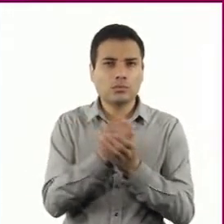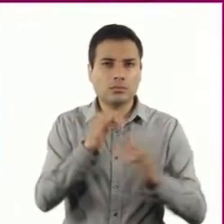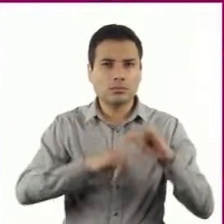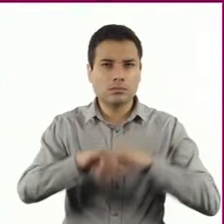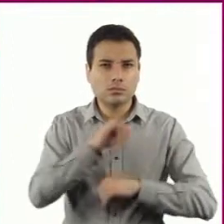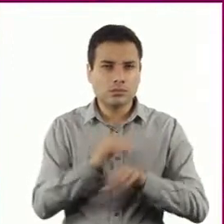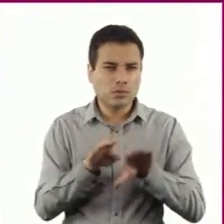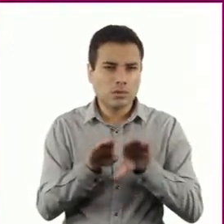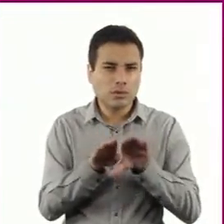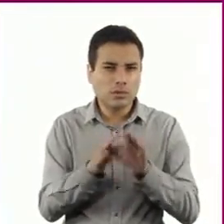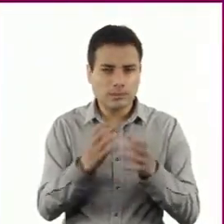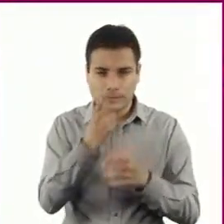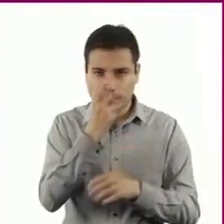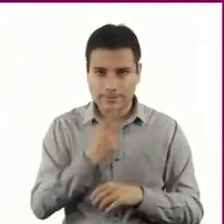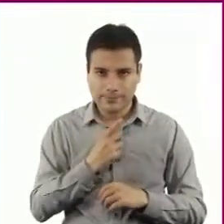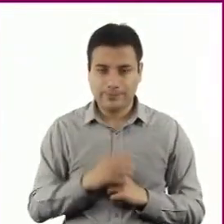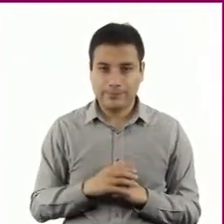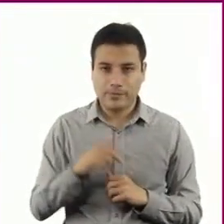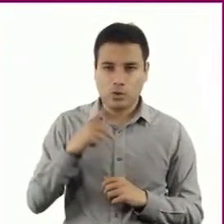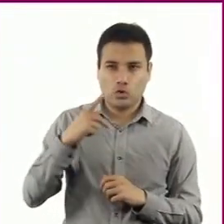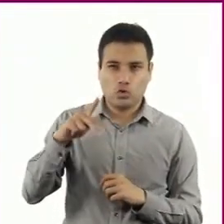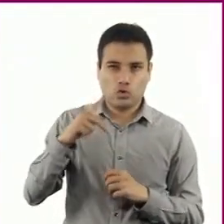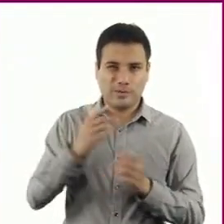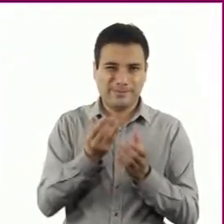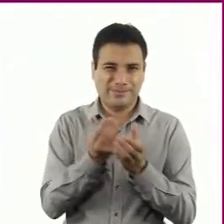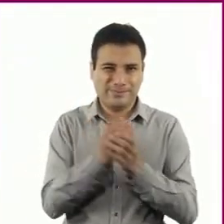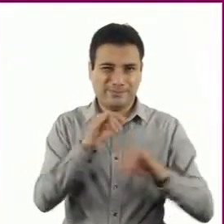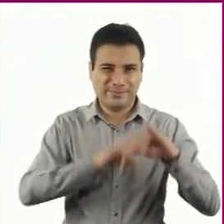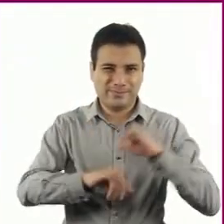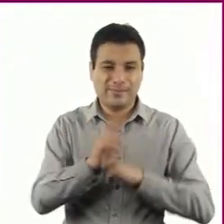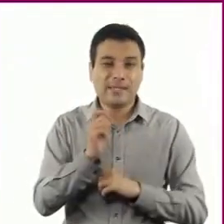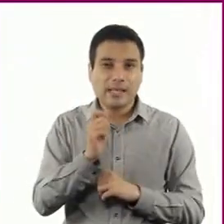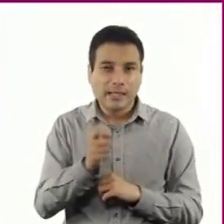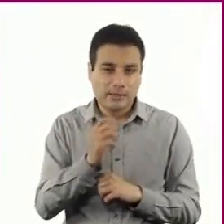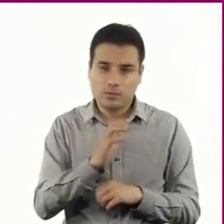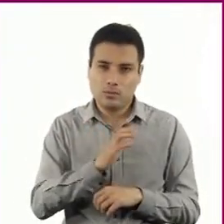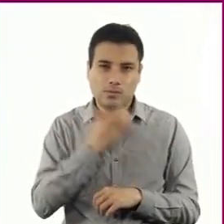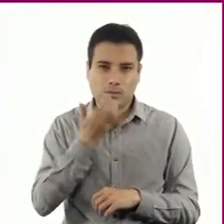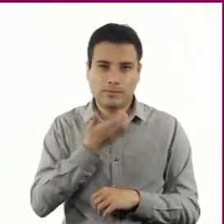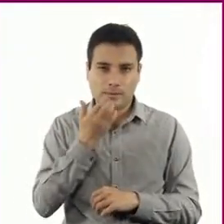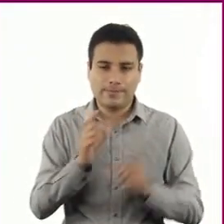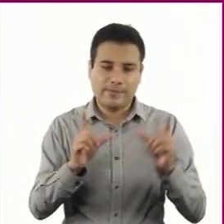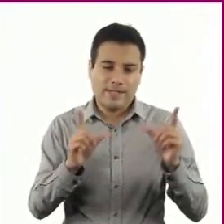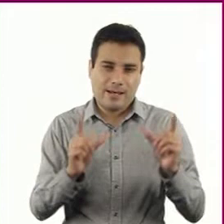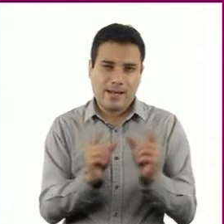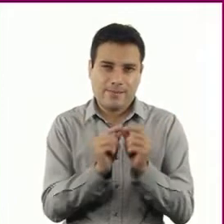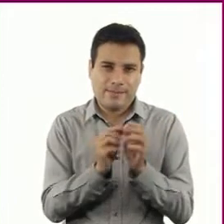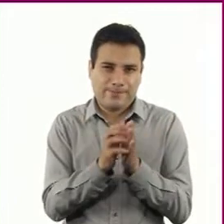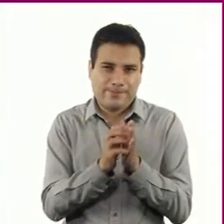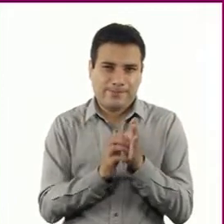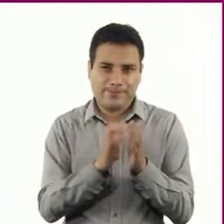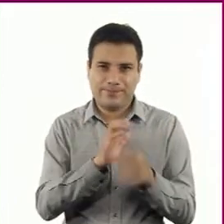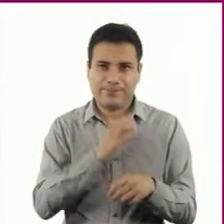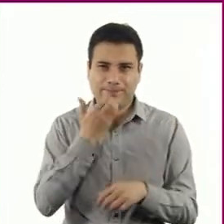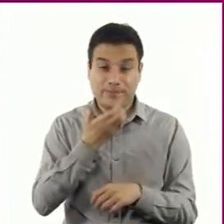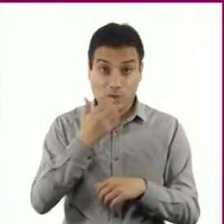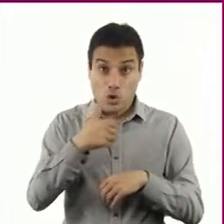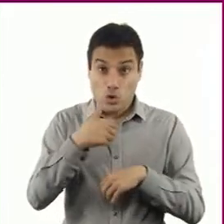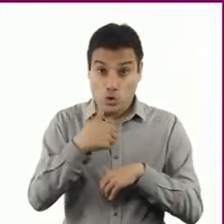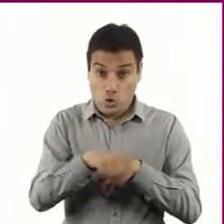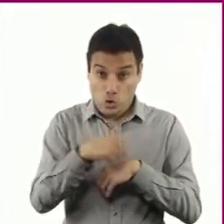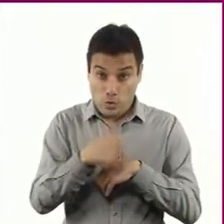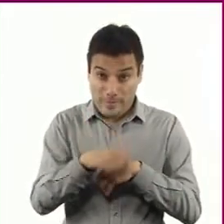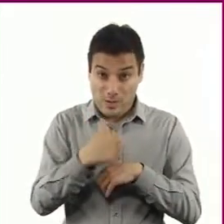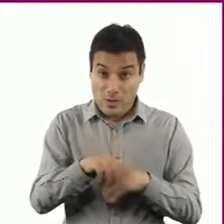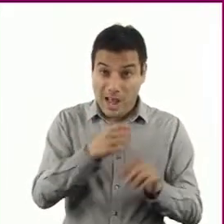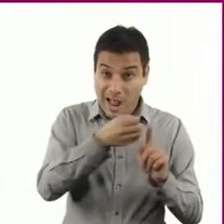viceversa? La notación científica es una abreviación matemática que sirve para representar cantidades muy grandes o muy